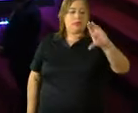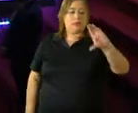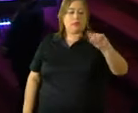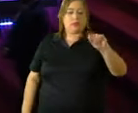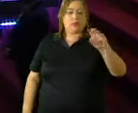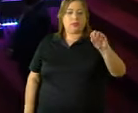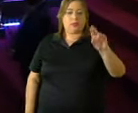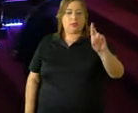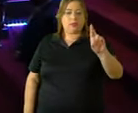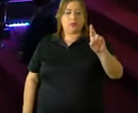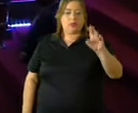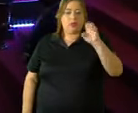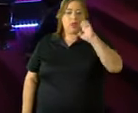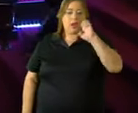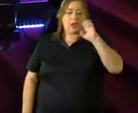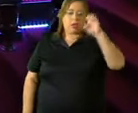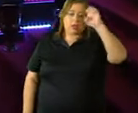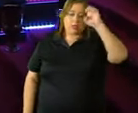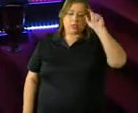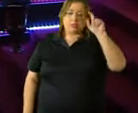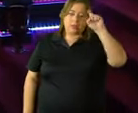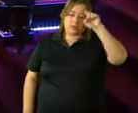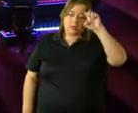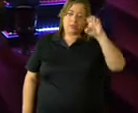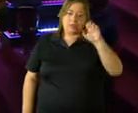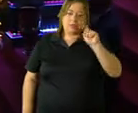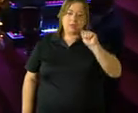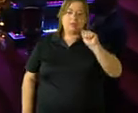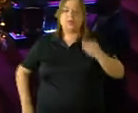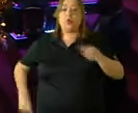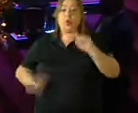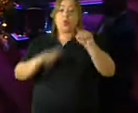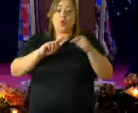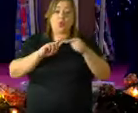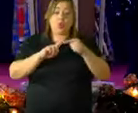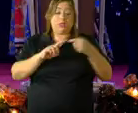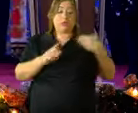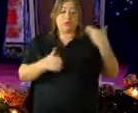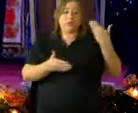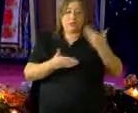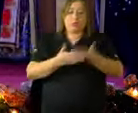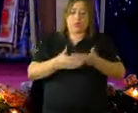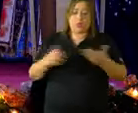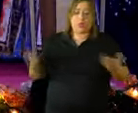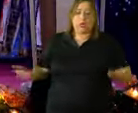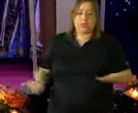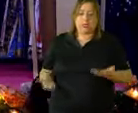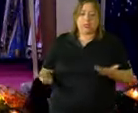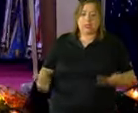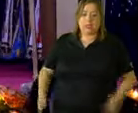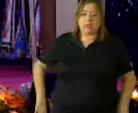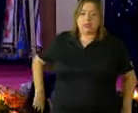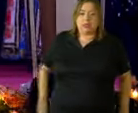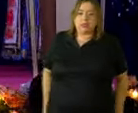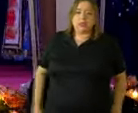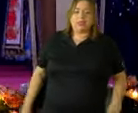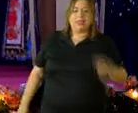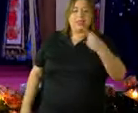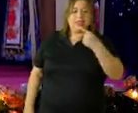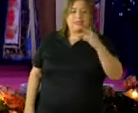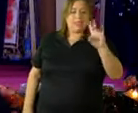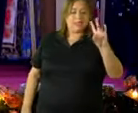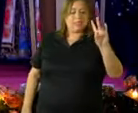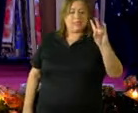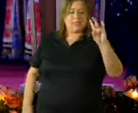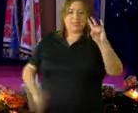la pastora Elizabeth, cuando ese joven llegó aquí, era otra cosa. Me dice, llevo 7 años